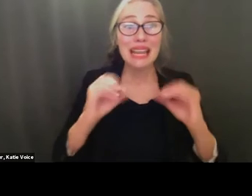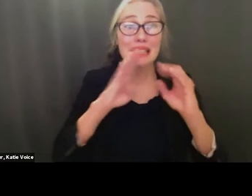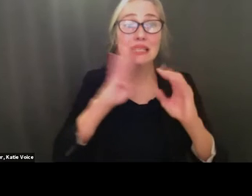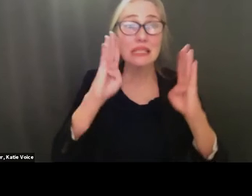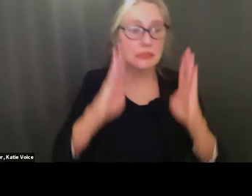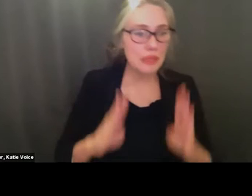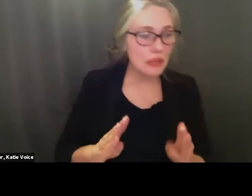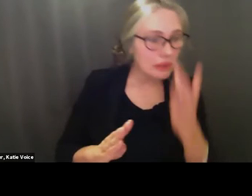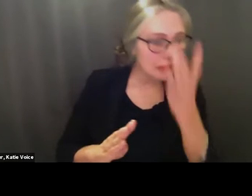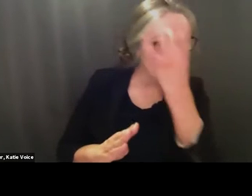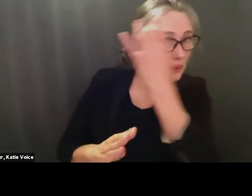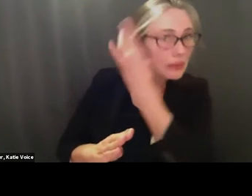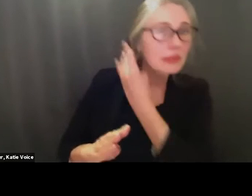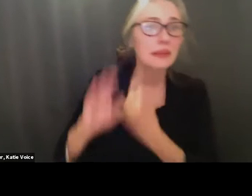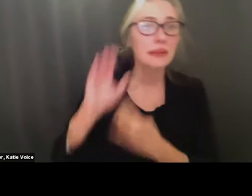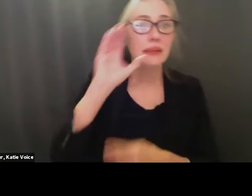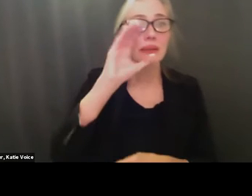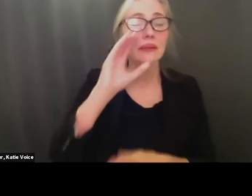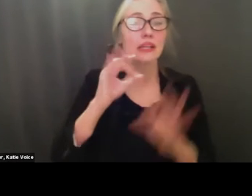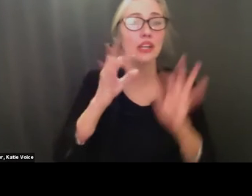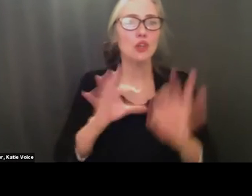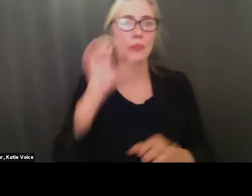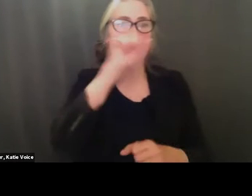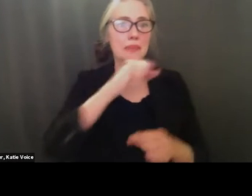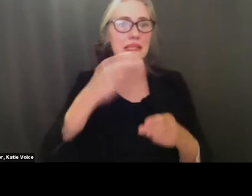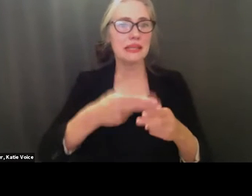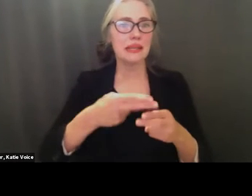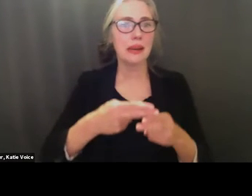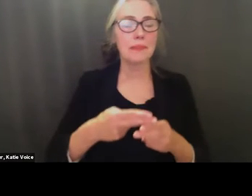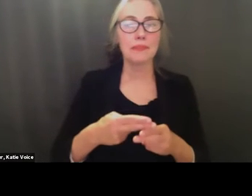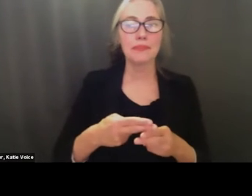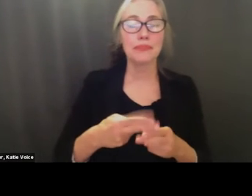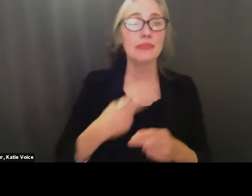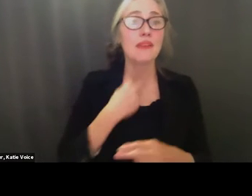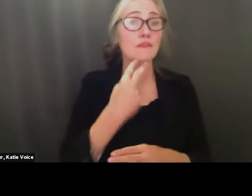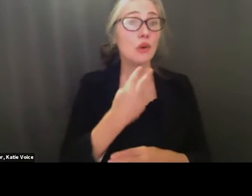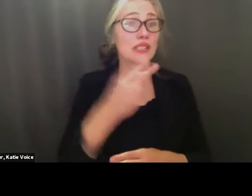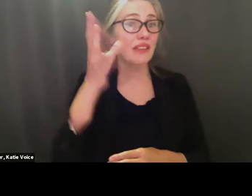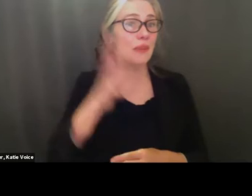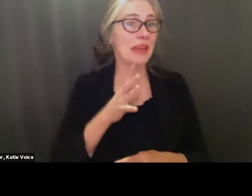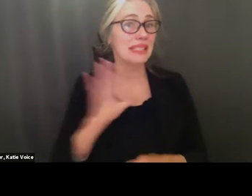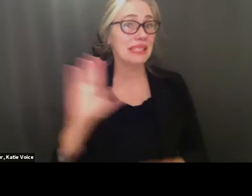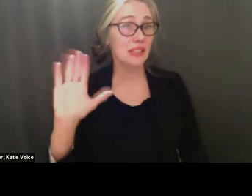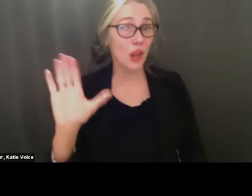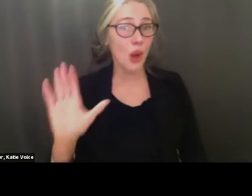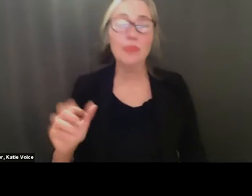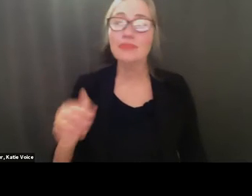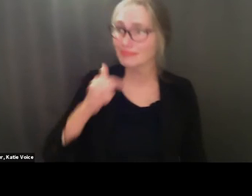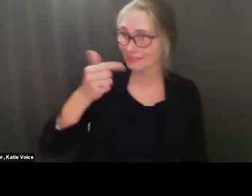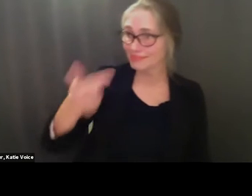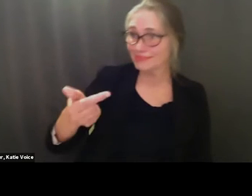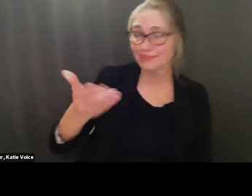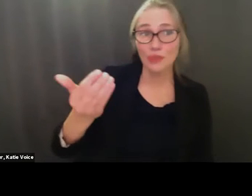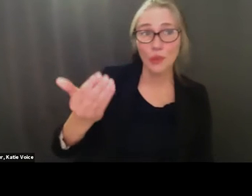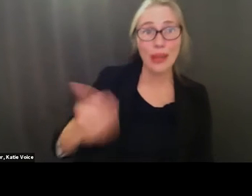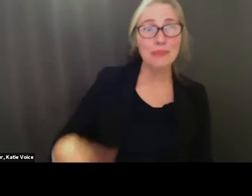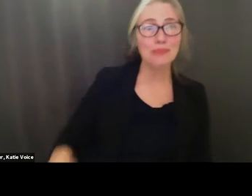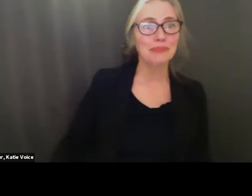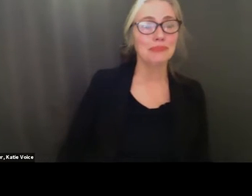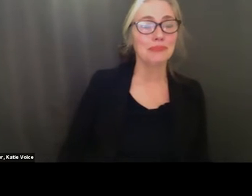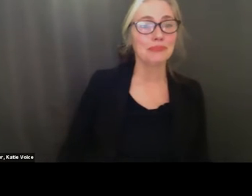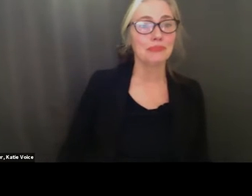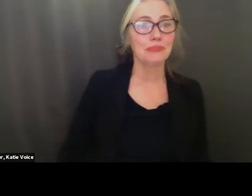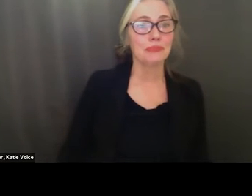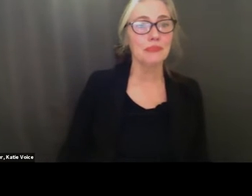Hello. Hola. Sí, adelante. Hello. Hola. Sí, ¿me puede escuchar? Puede ir,